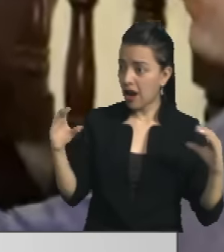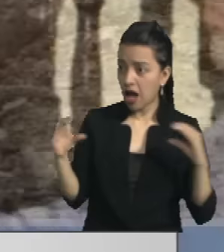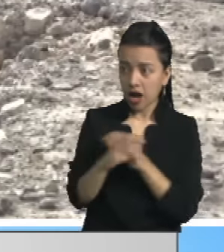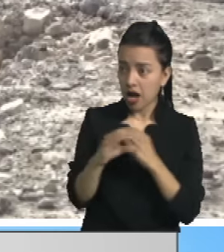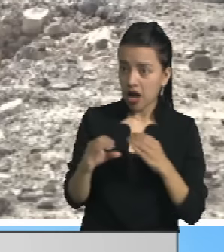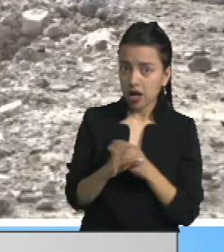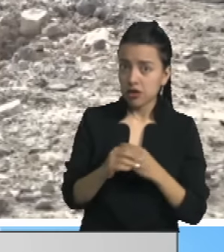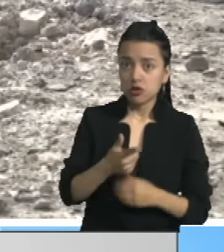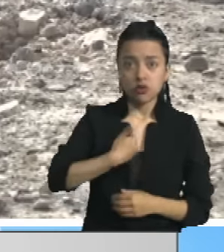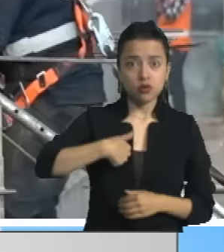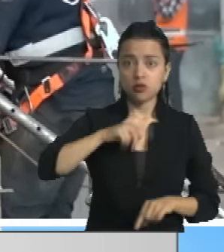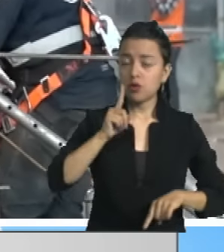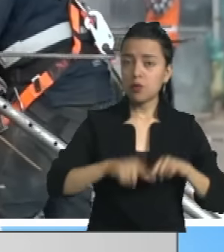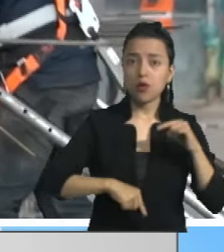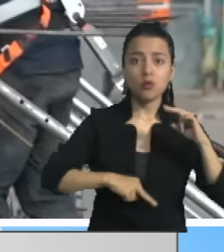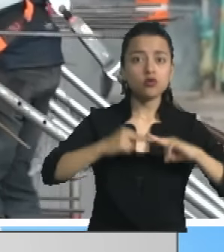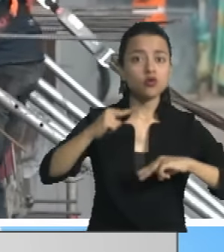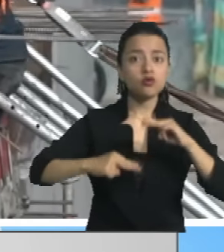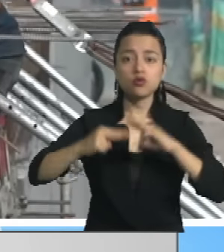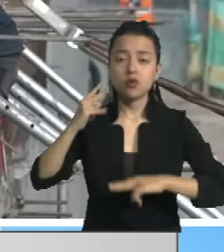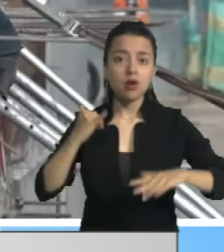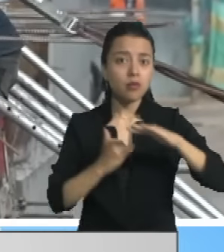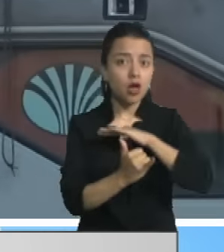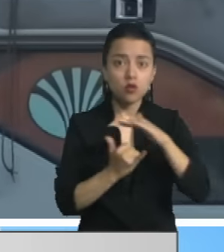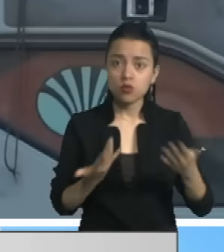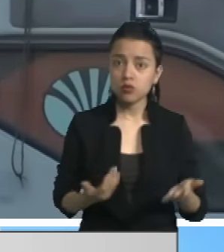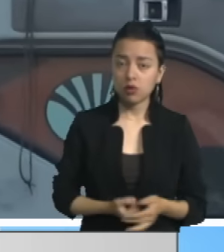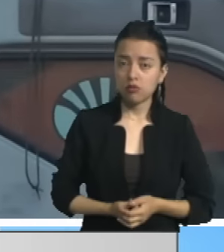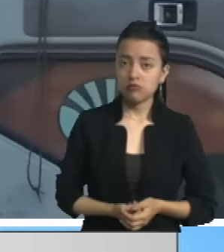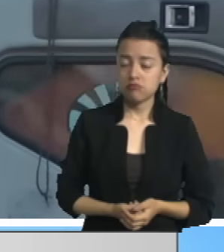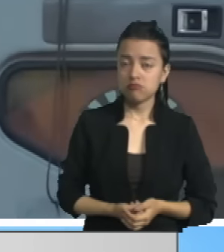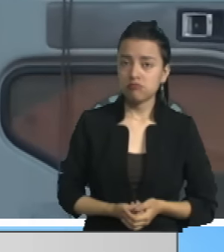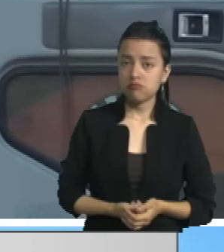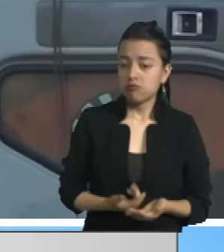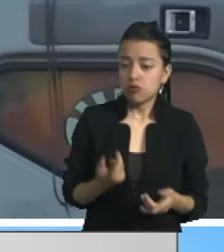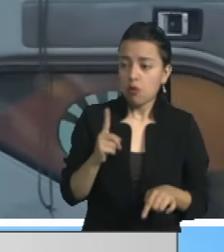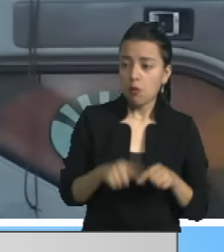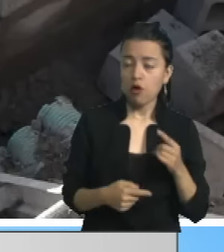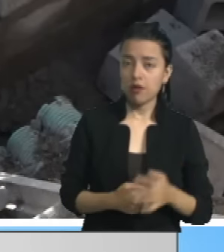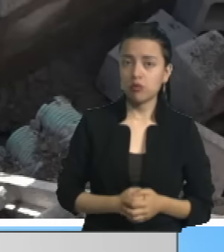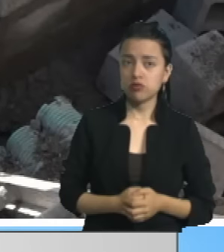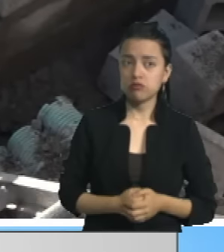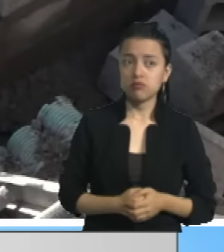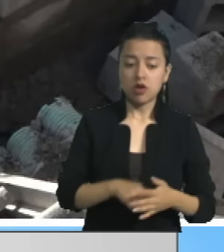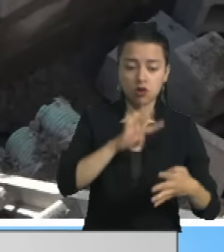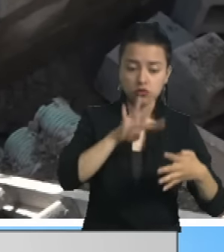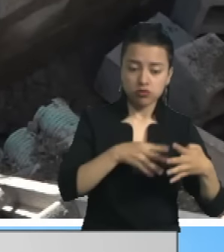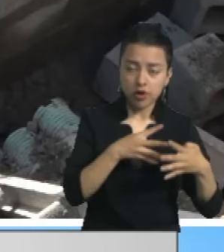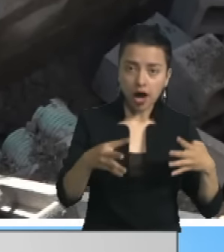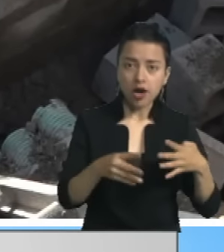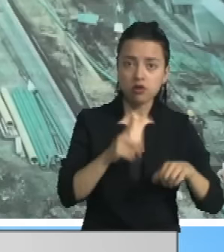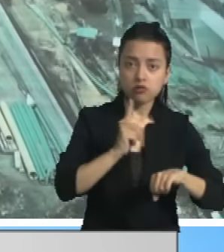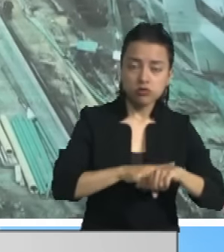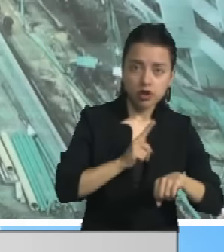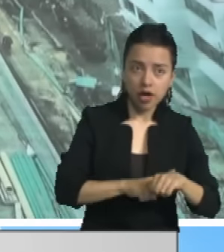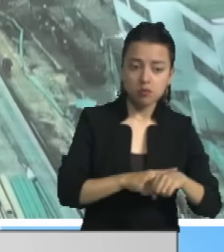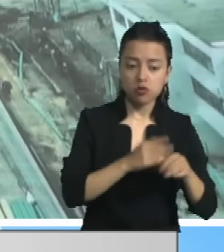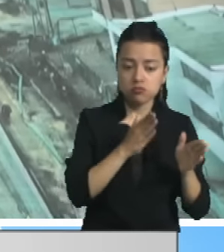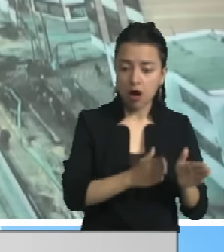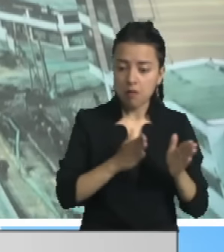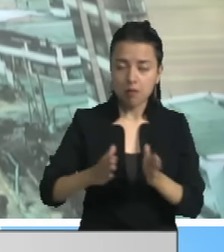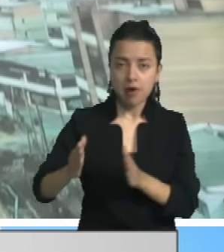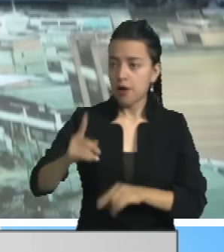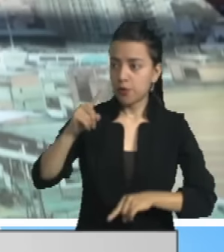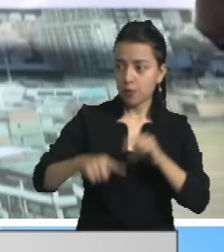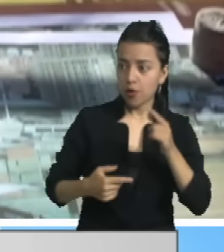construir el tramo del viaducto por la Caracas nosotros no vamos a poder cumplir con los tiempos estipulados para la ejecución de la